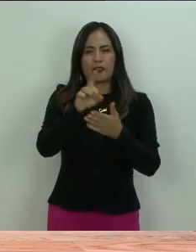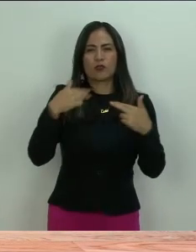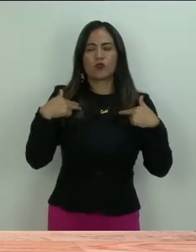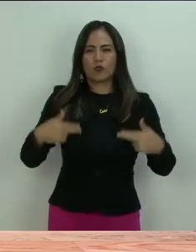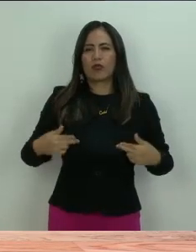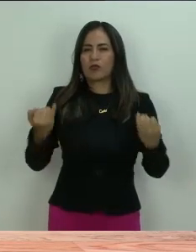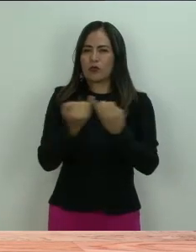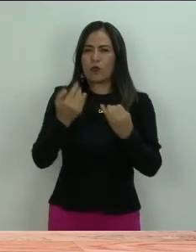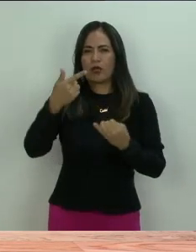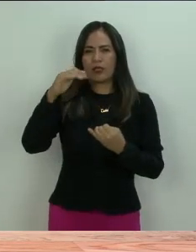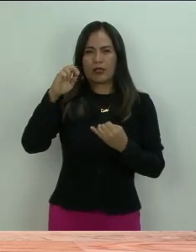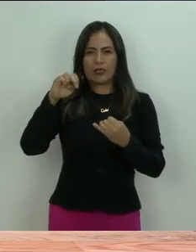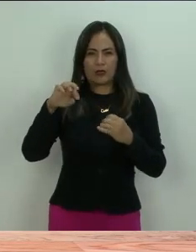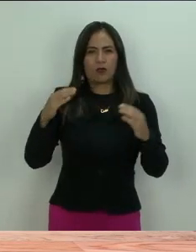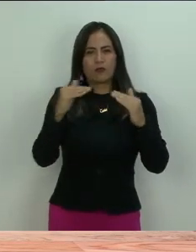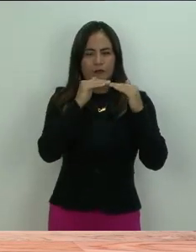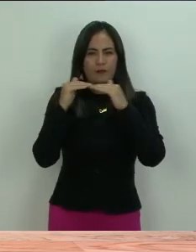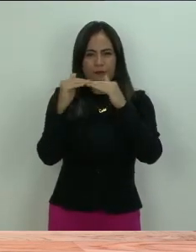género.